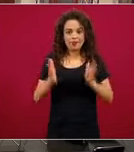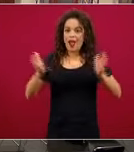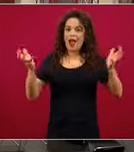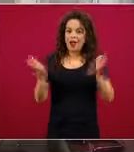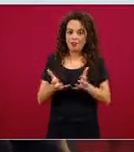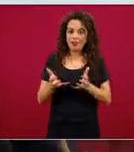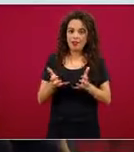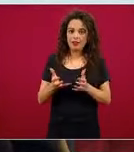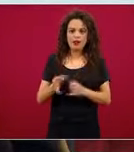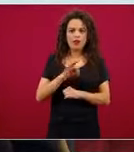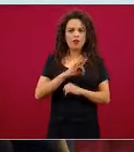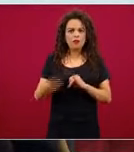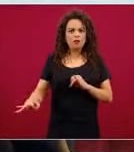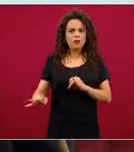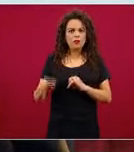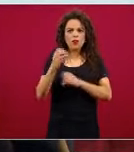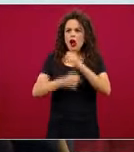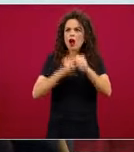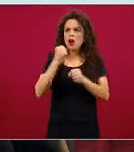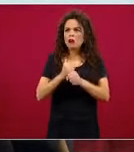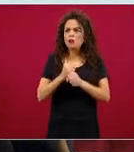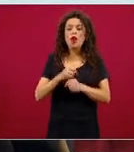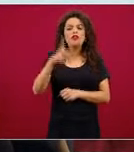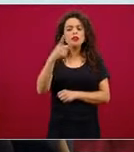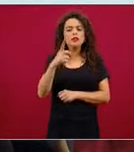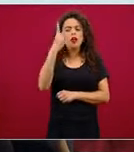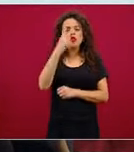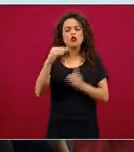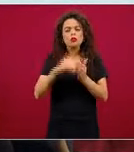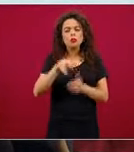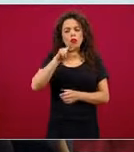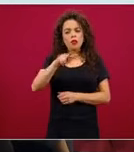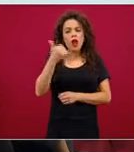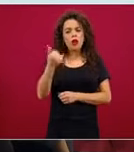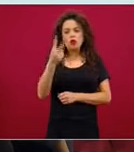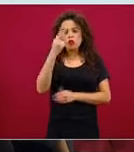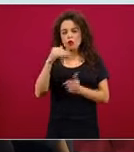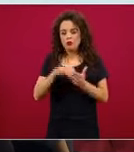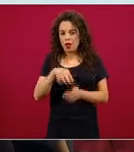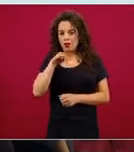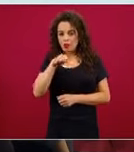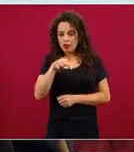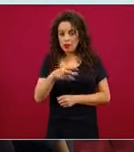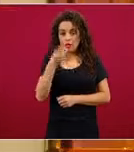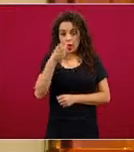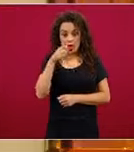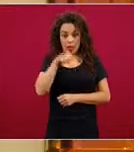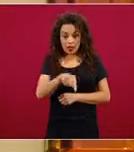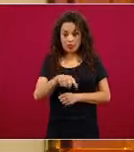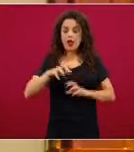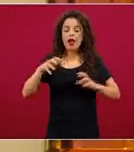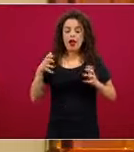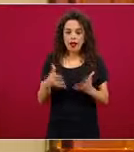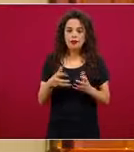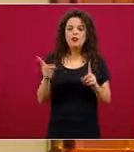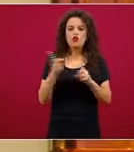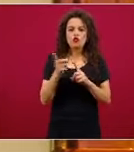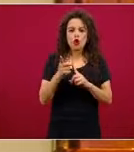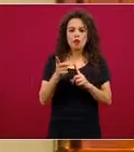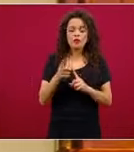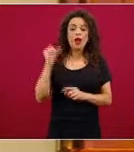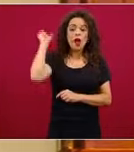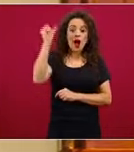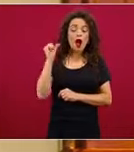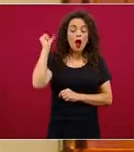2018, finales del 2018, diciembre de 2018 y 2019. Específicamente este ejercicio se hizo en abril